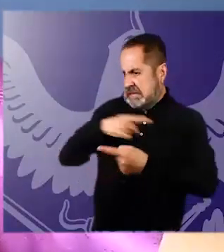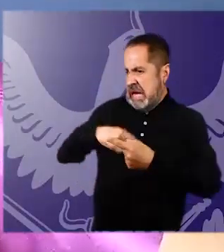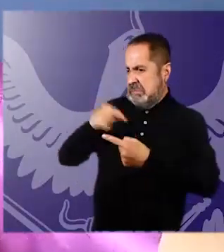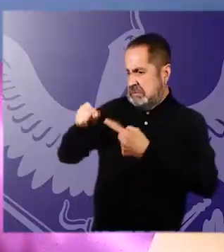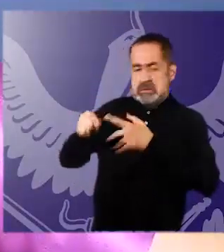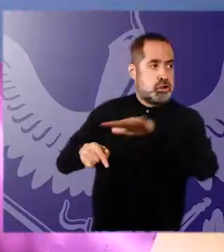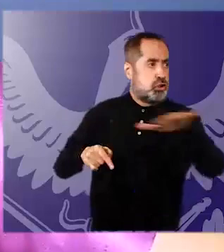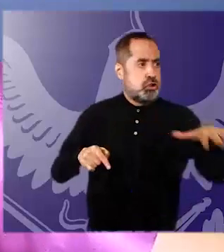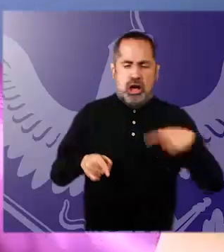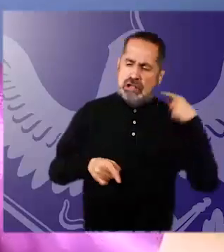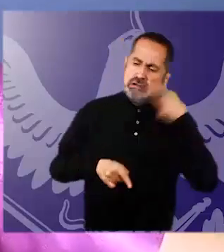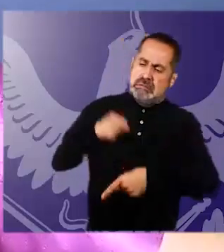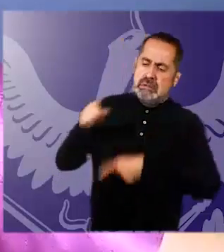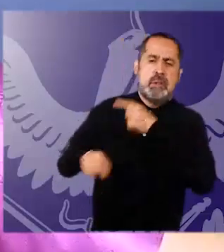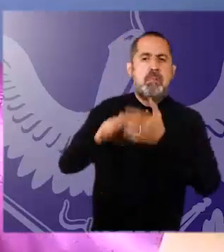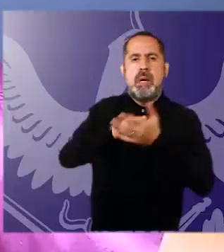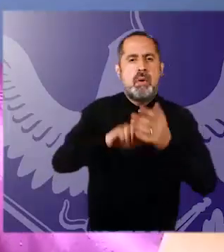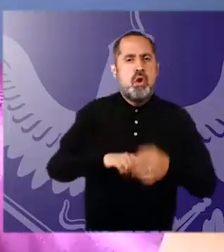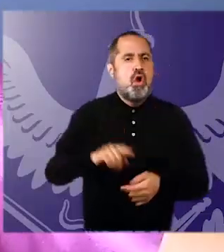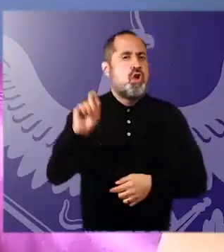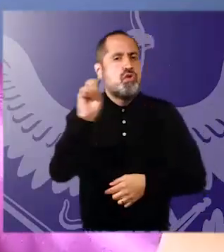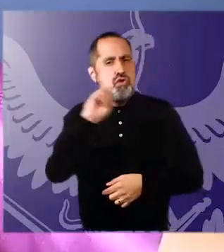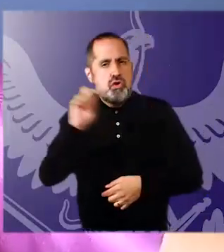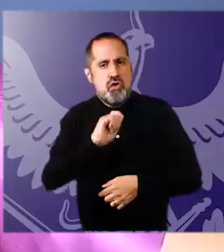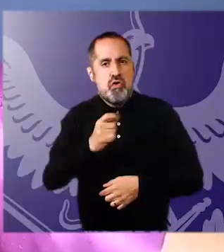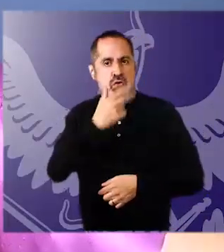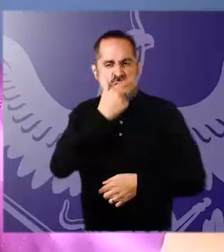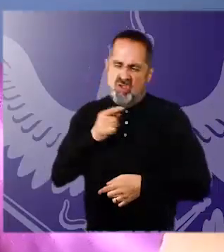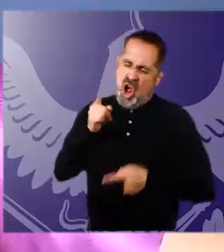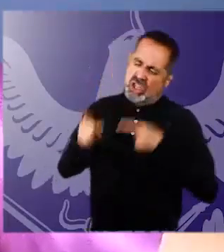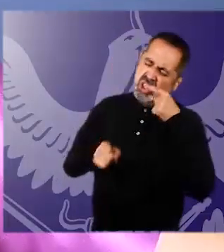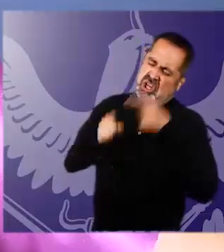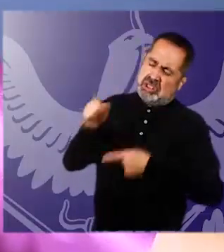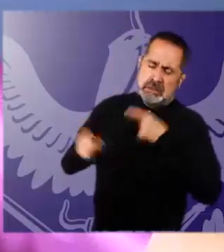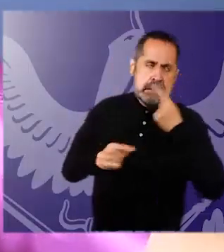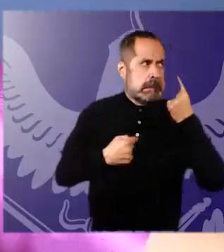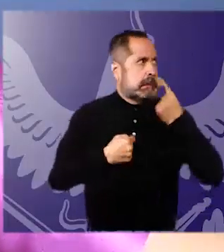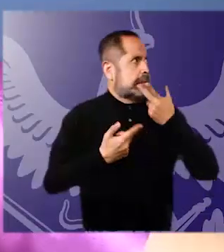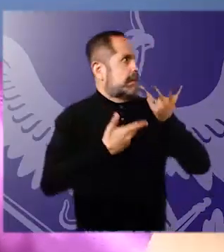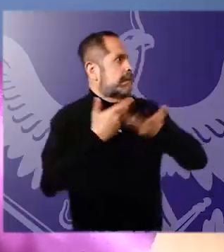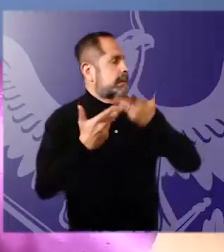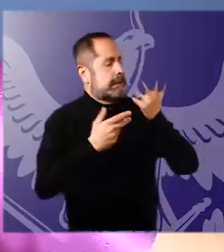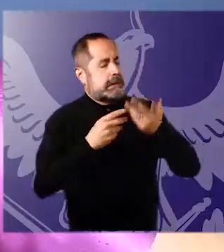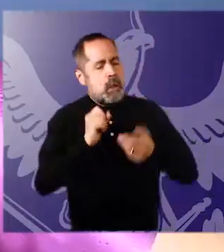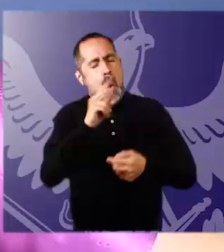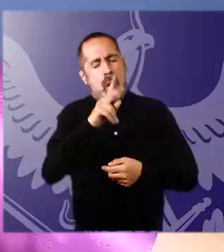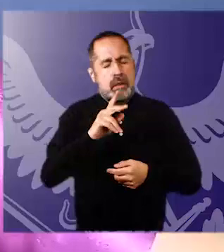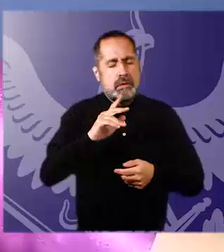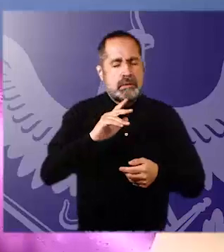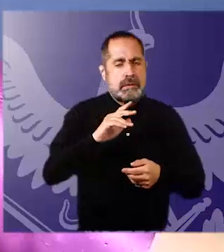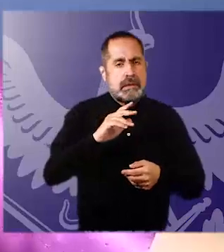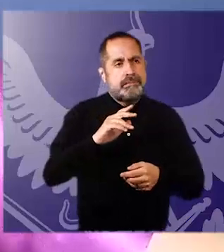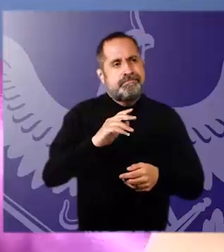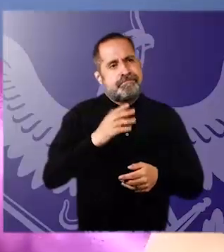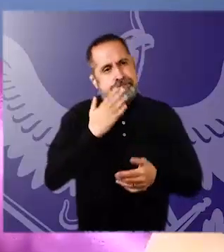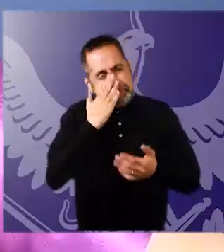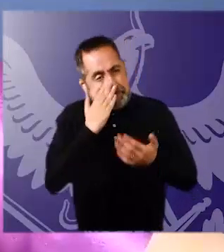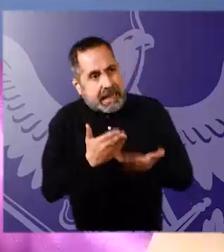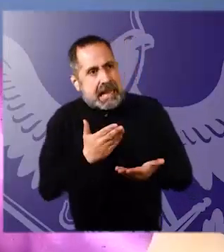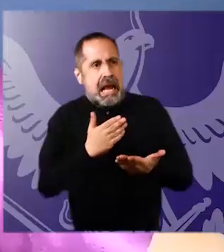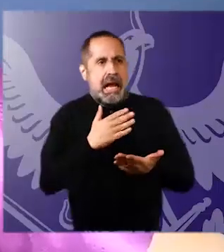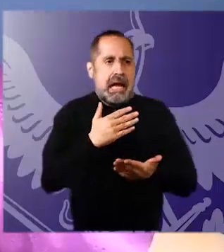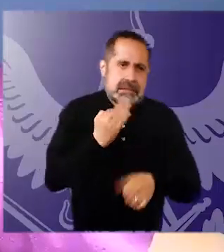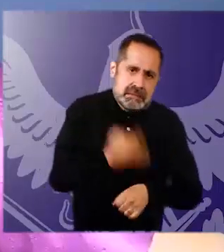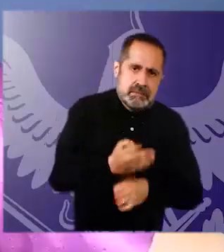presiones sociales en el noviazgo, por ejemplo. Y este tipo de